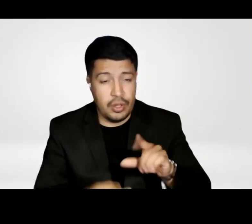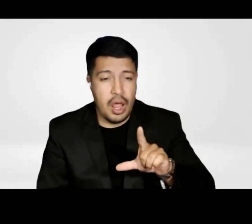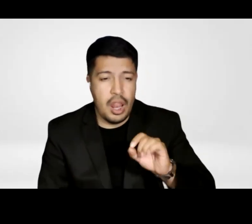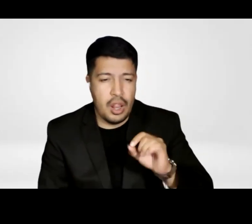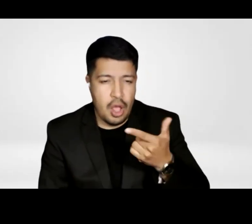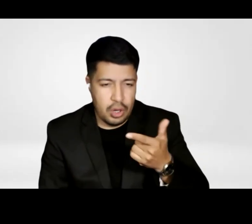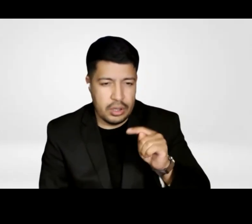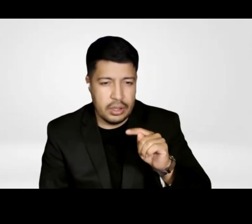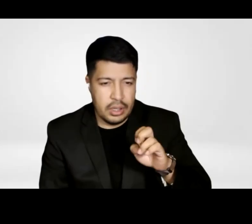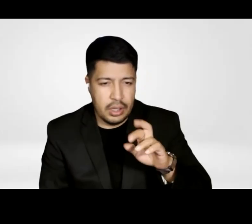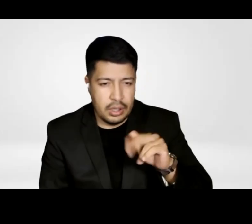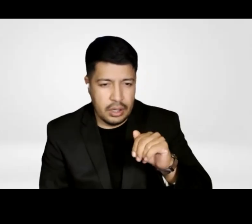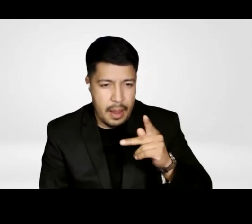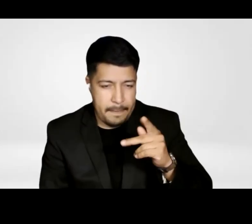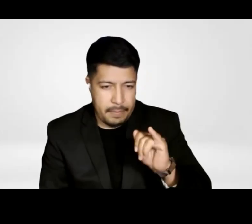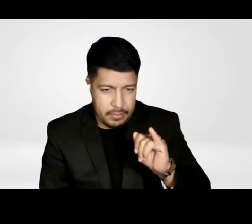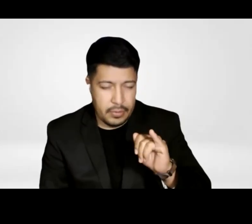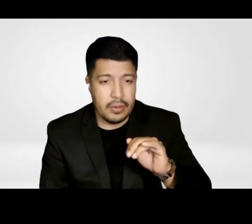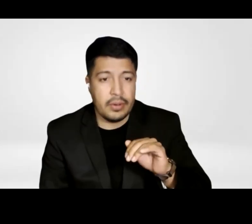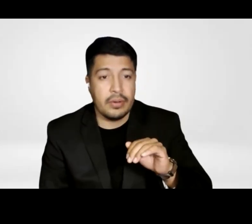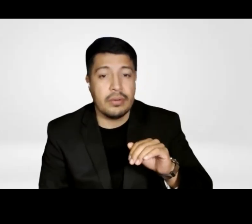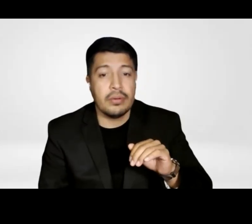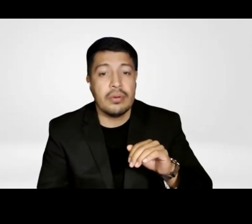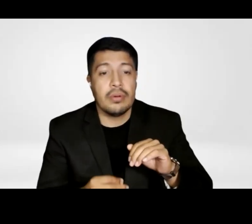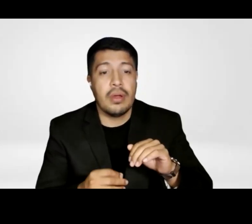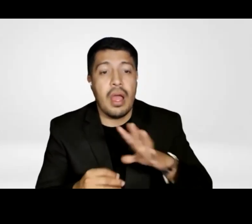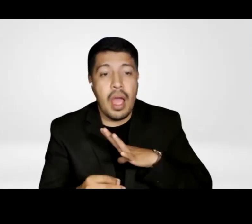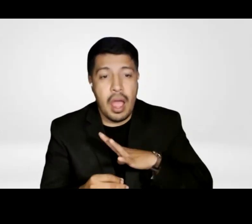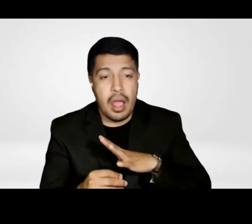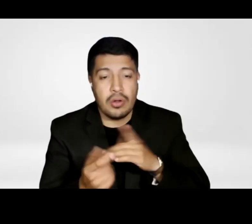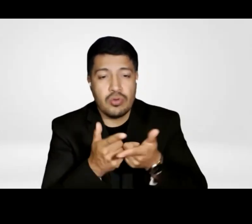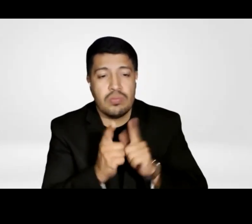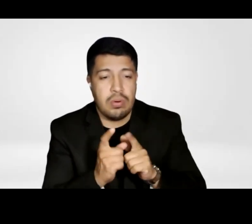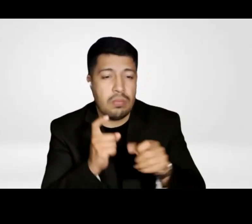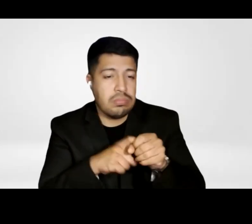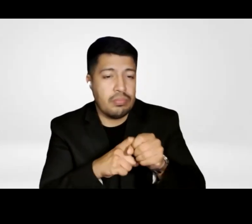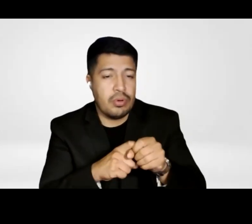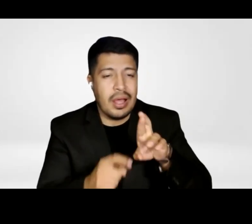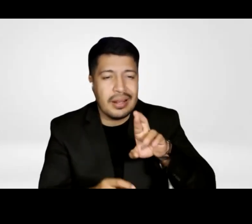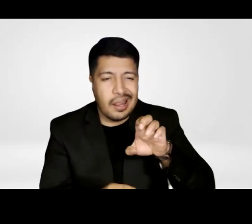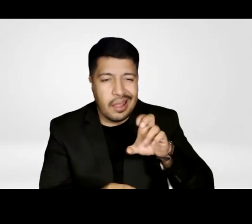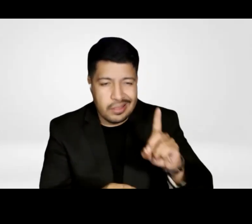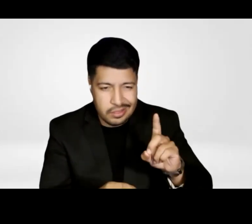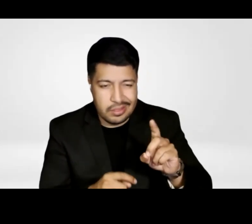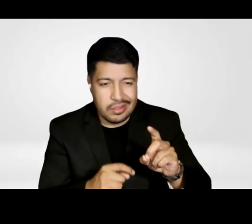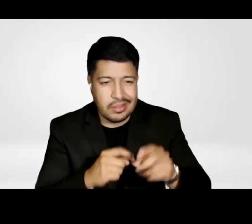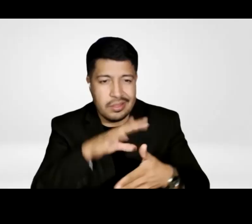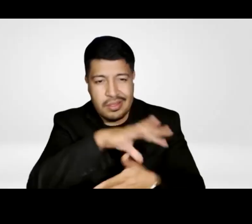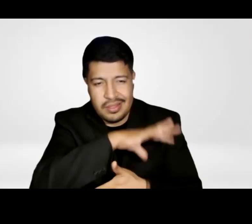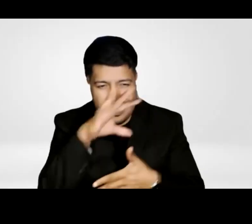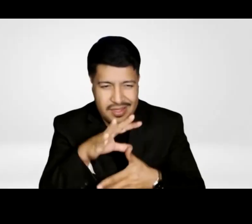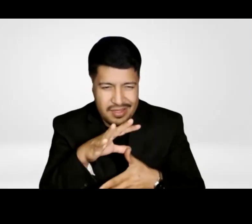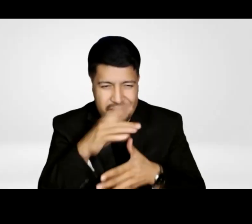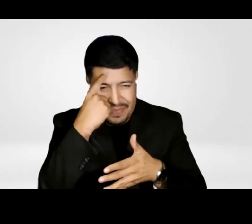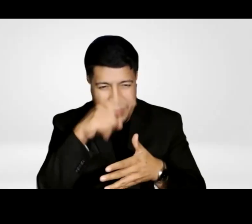comité sectorial de la Red Iberoamericana de Seguimiento. Así es que, bueno, vamos a presentar entonces la